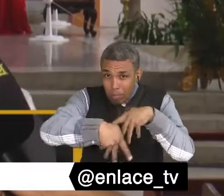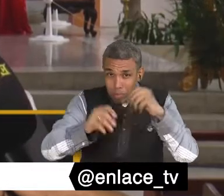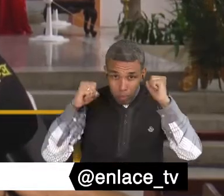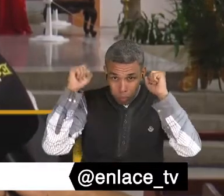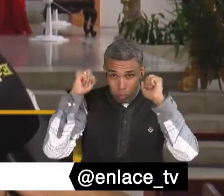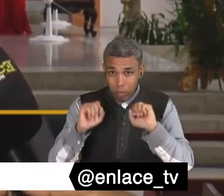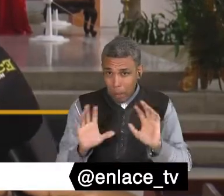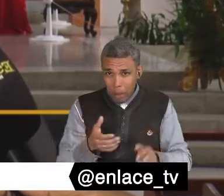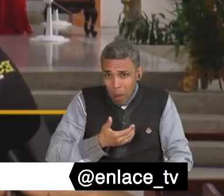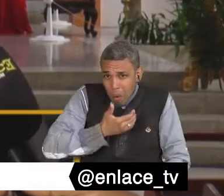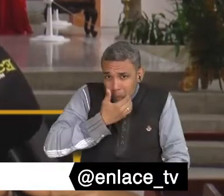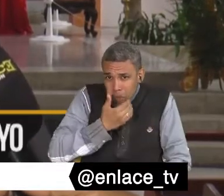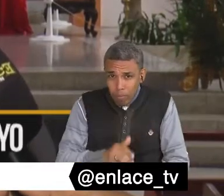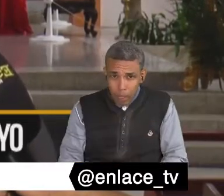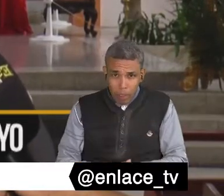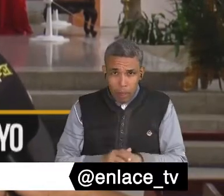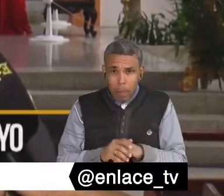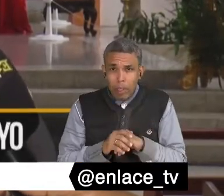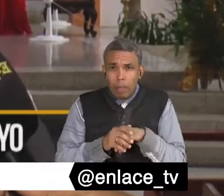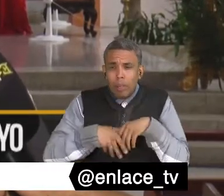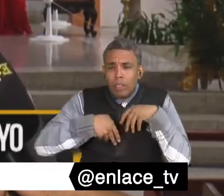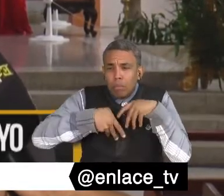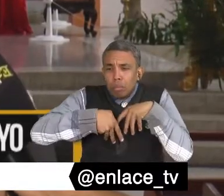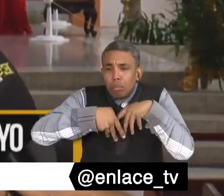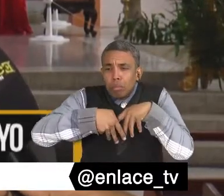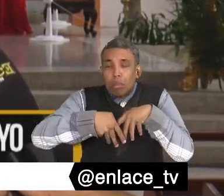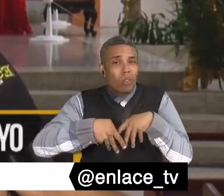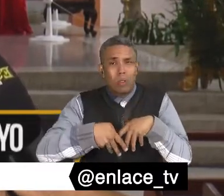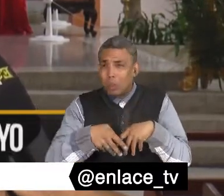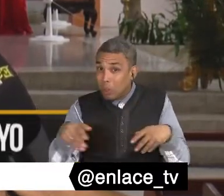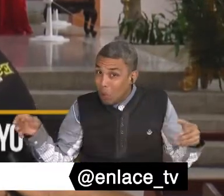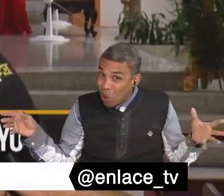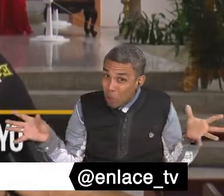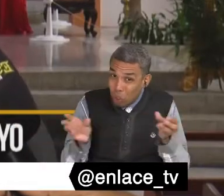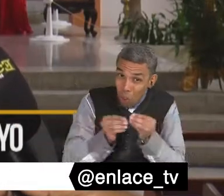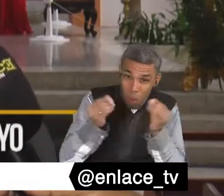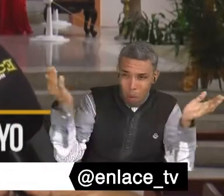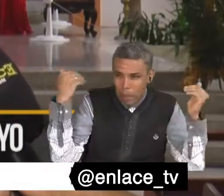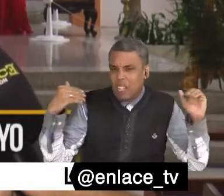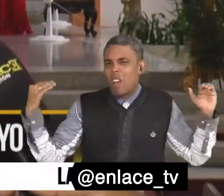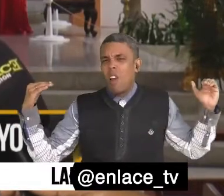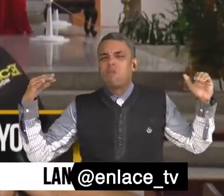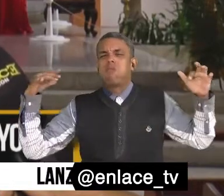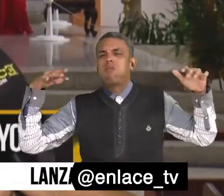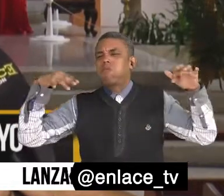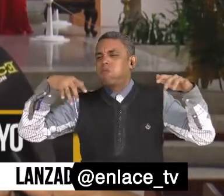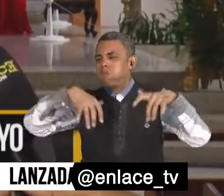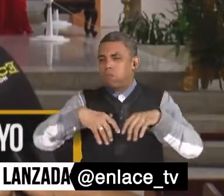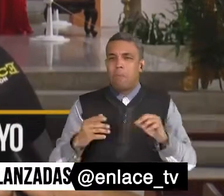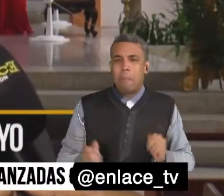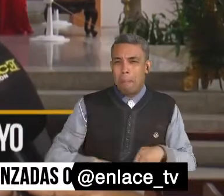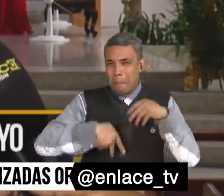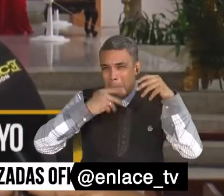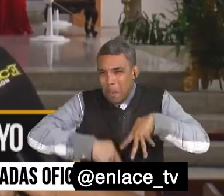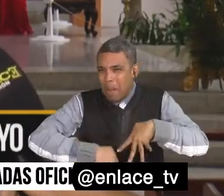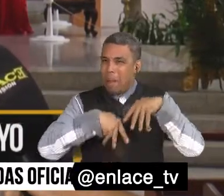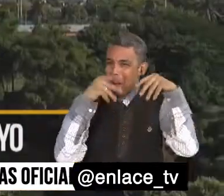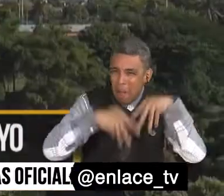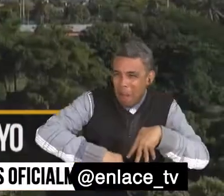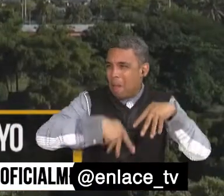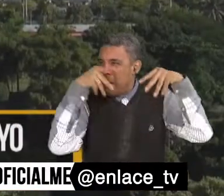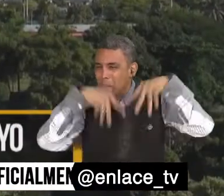4 o 5 personas, sino que sea una protesta nacida de Barranca Bermeja, de la ciudad, de los ciudadanos, del pueblo de Barranca